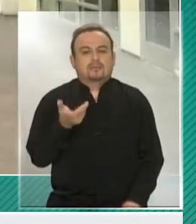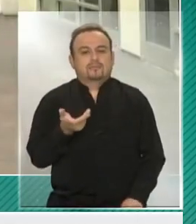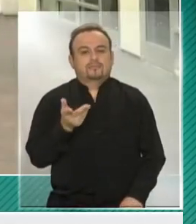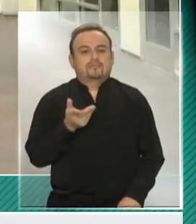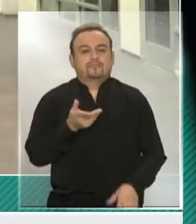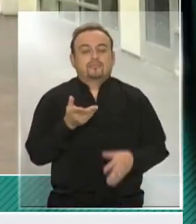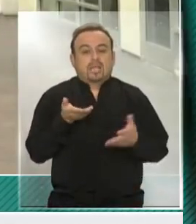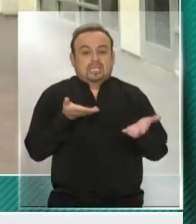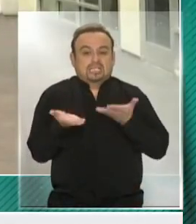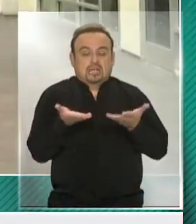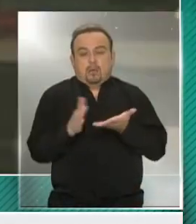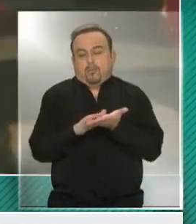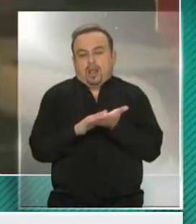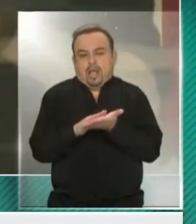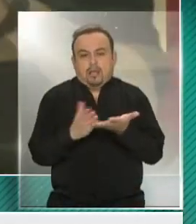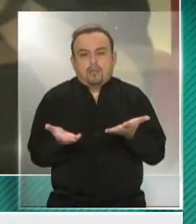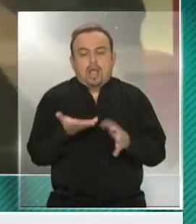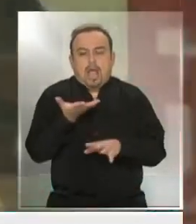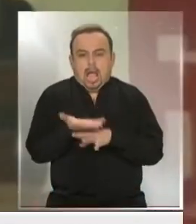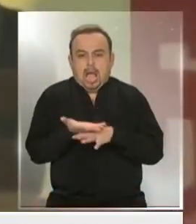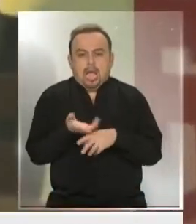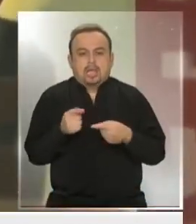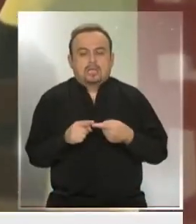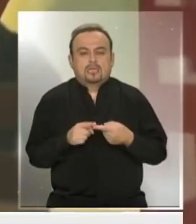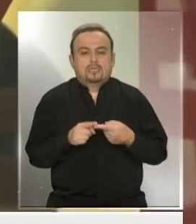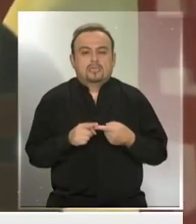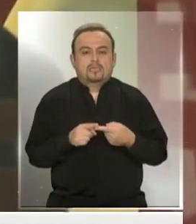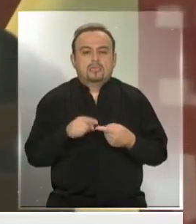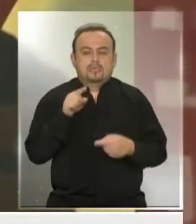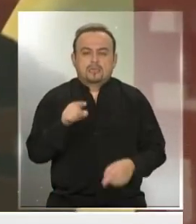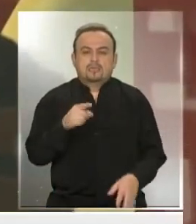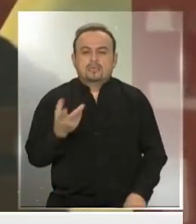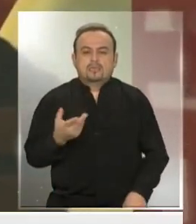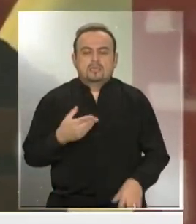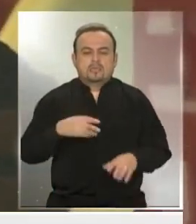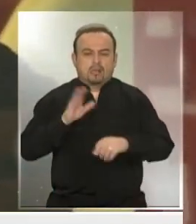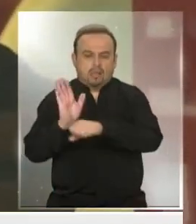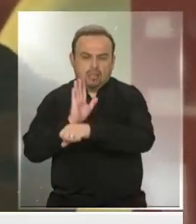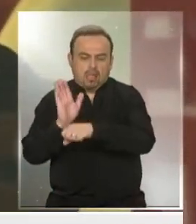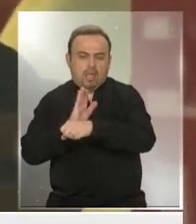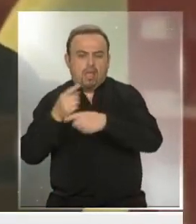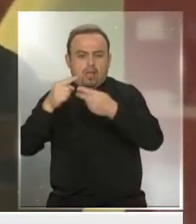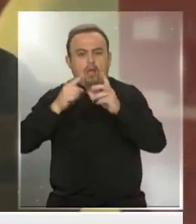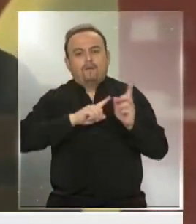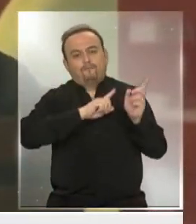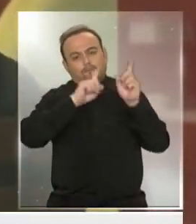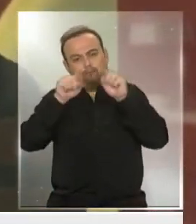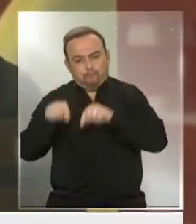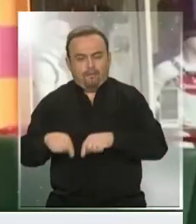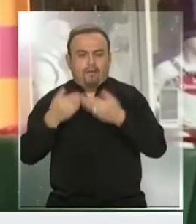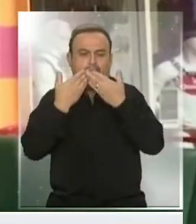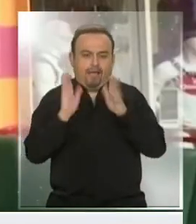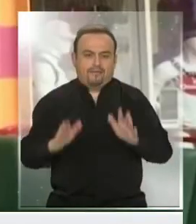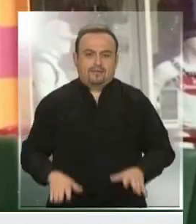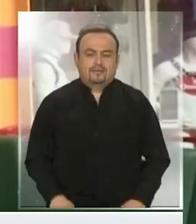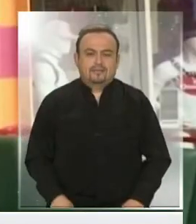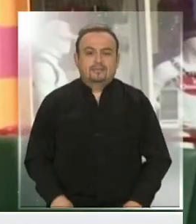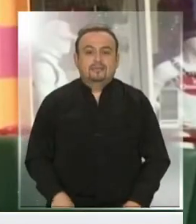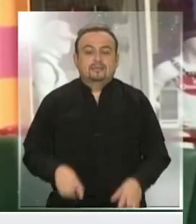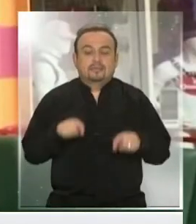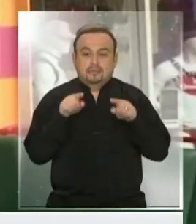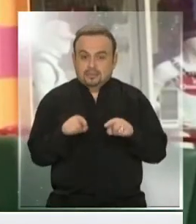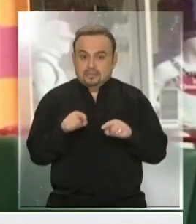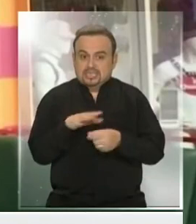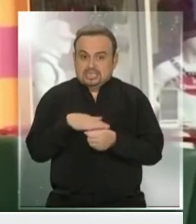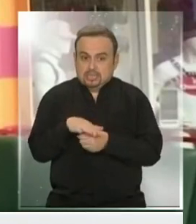haya servicios como por ejemplo juan manuel los cines los teatros que puedan volver así que en esa situación